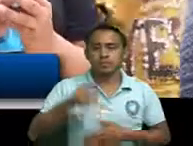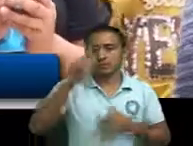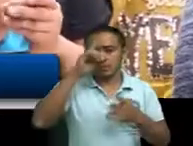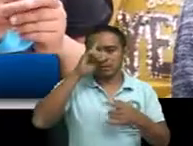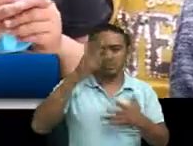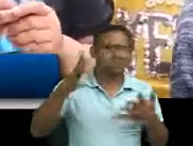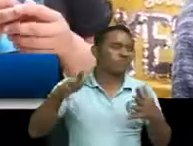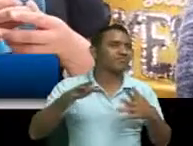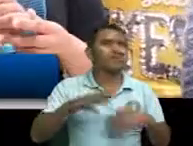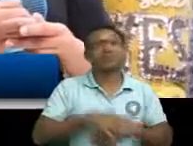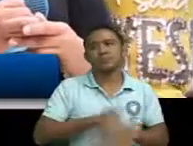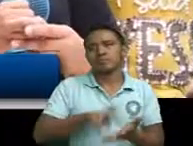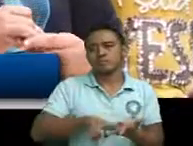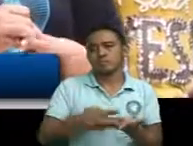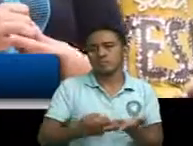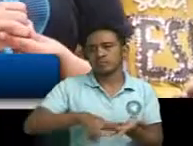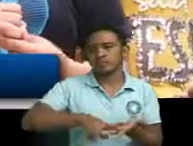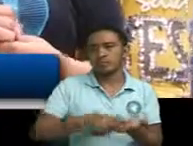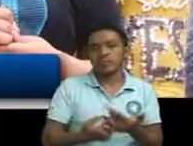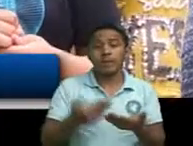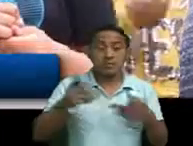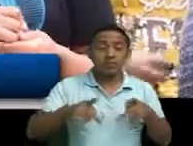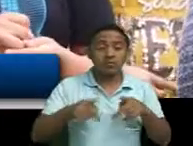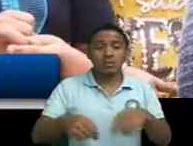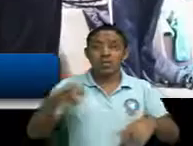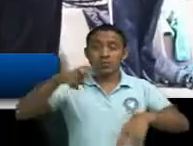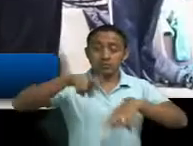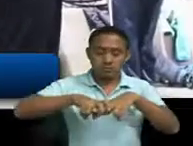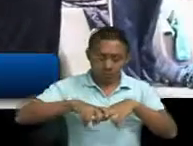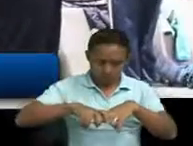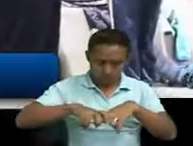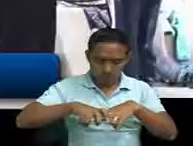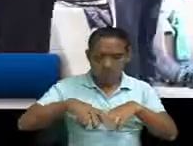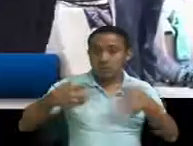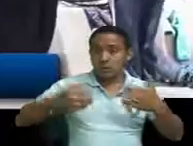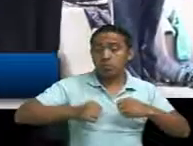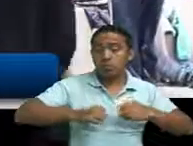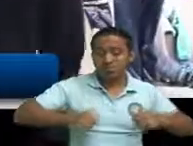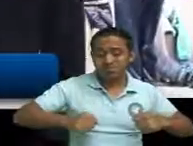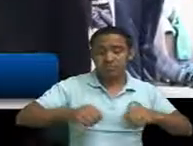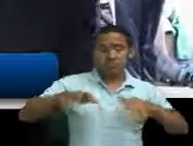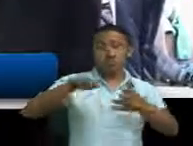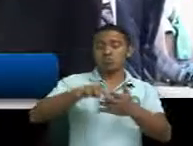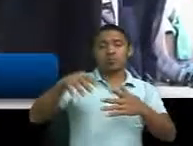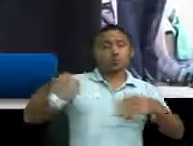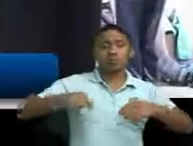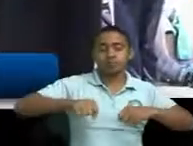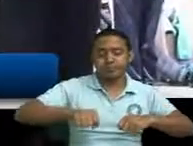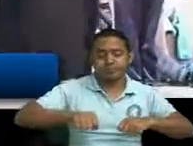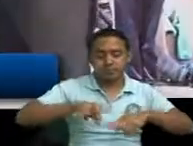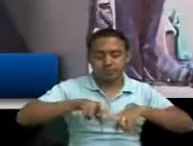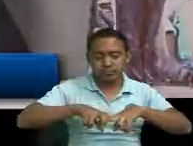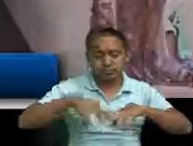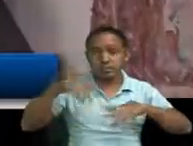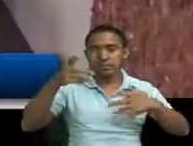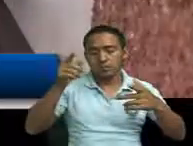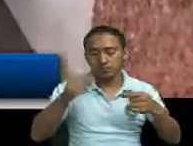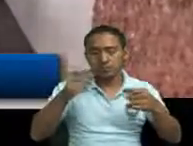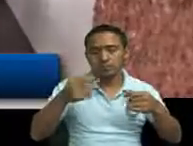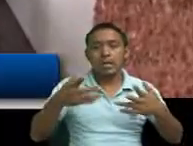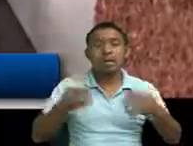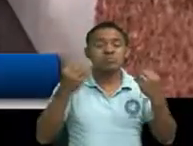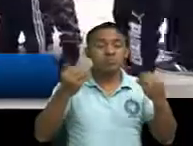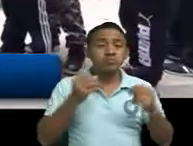somnolencia. Hay muchas personas que duermen sentadas, semisentadas por la misma obesidad. Entonces te crea, es un sinnúmero